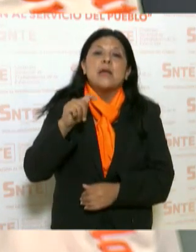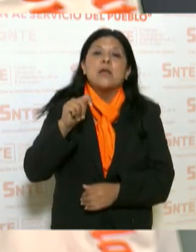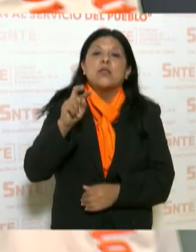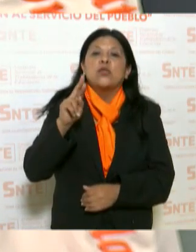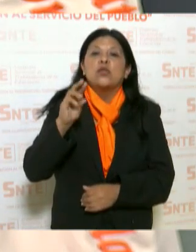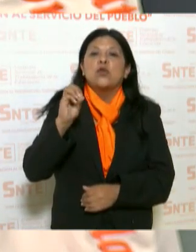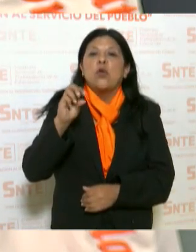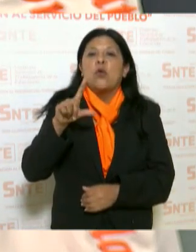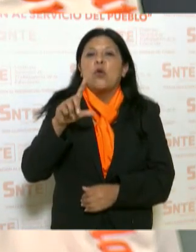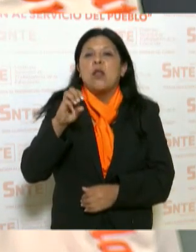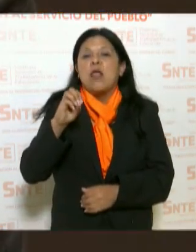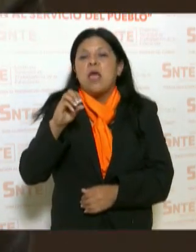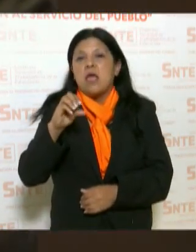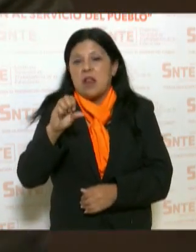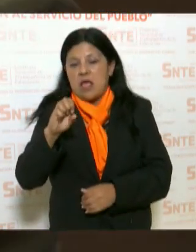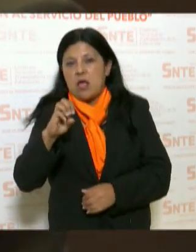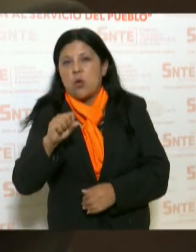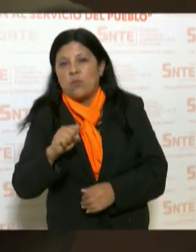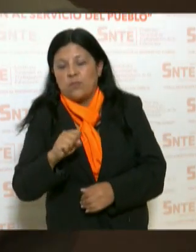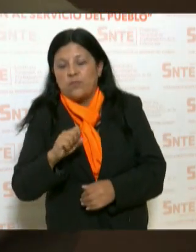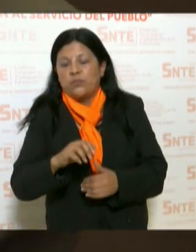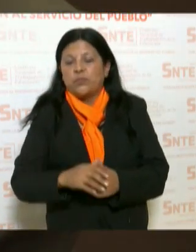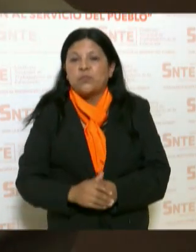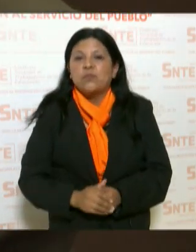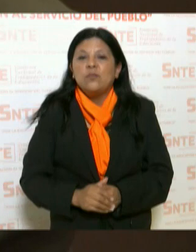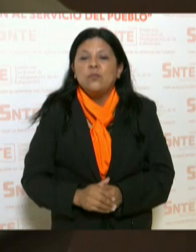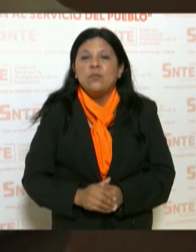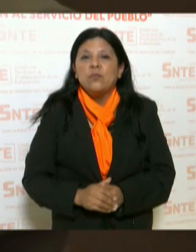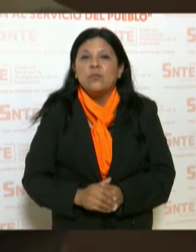En la legislación